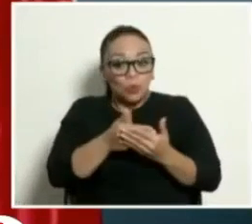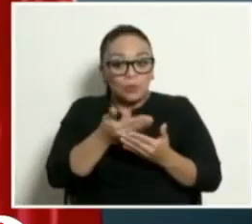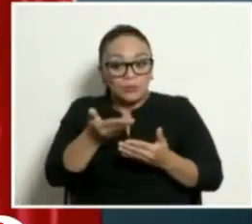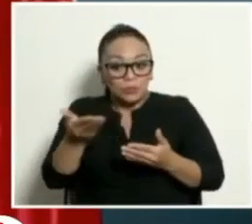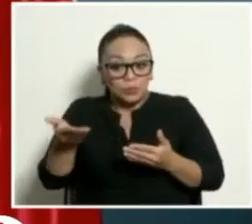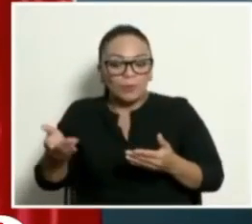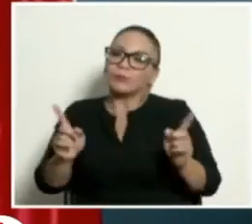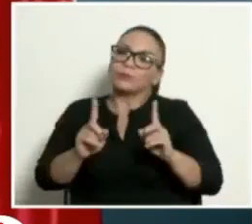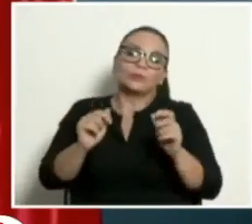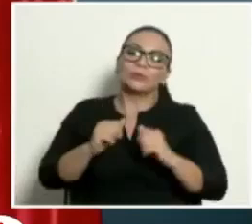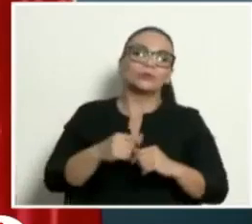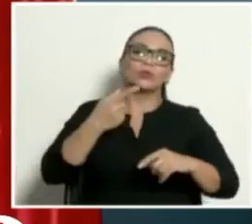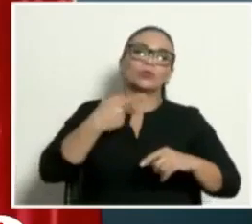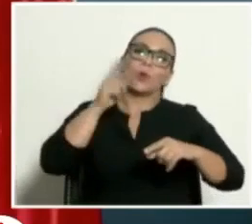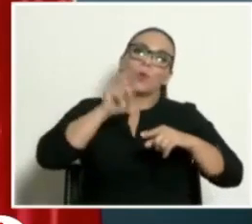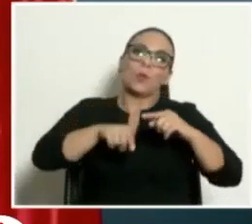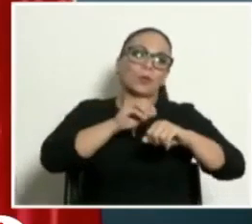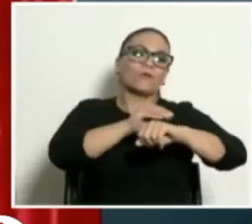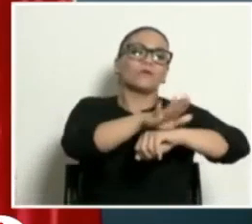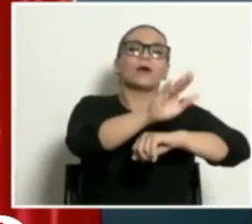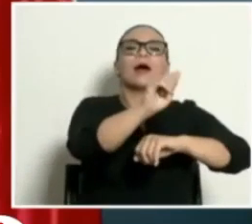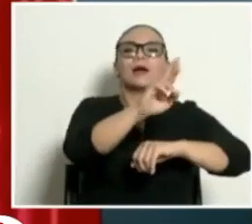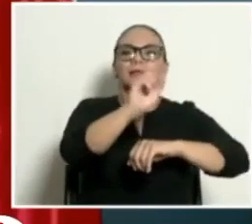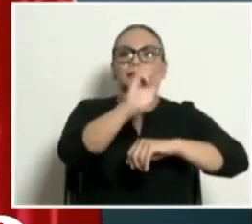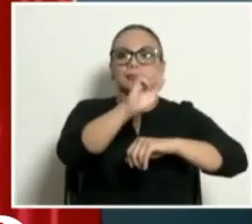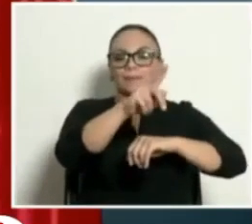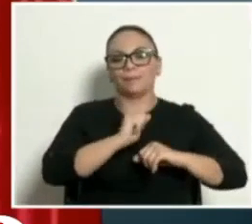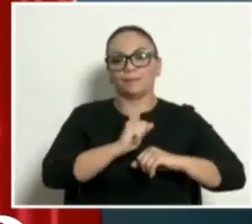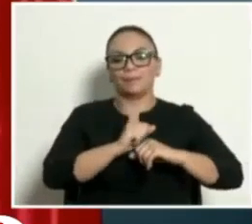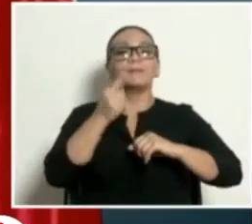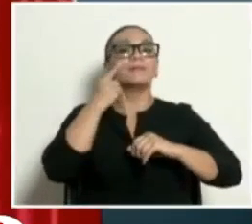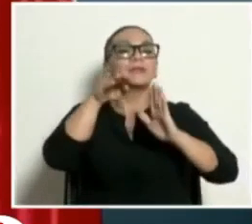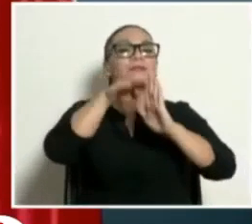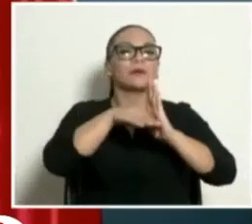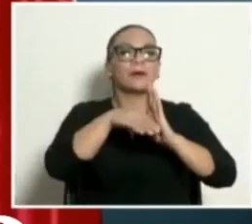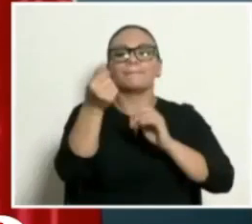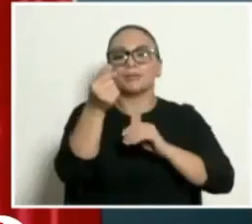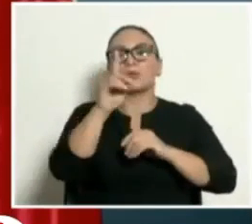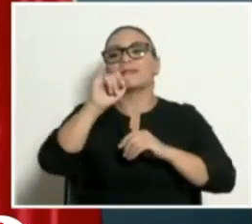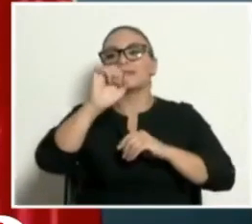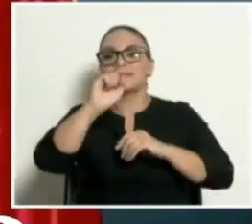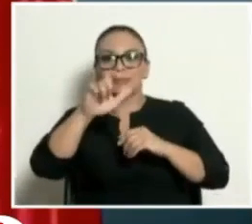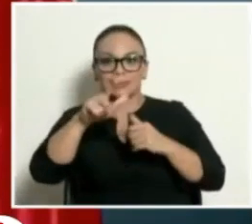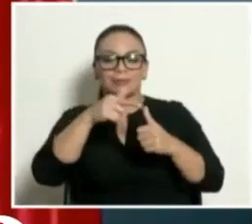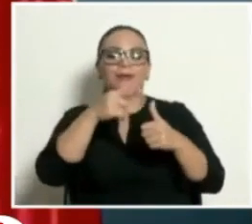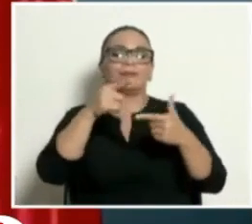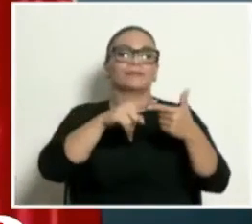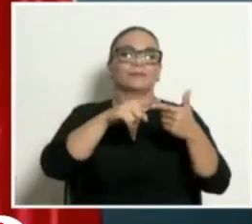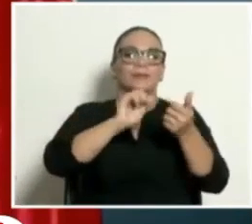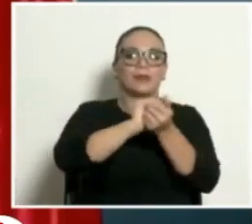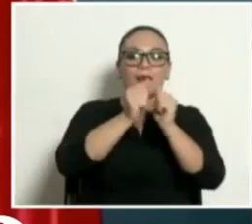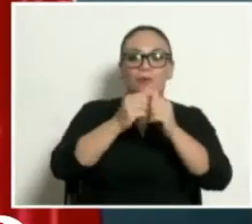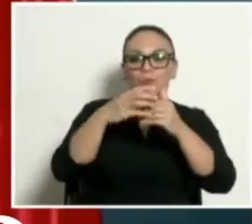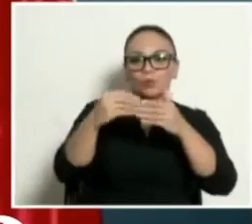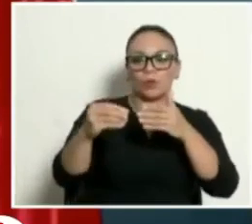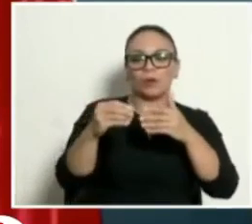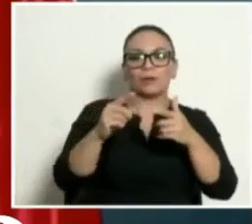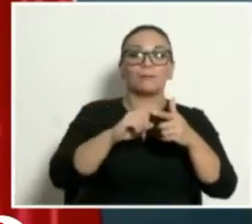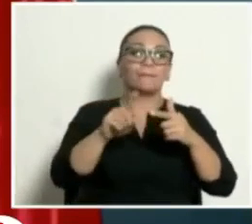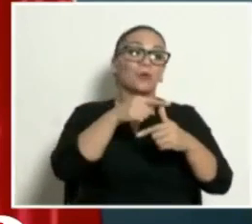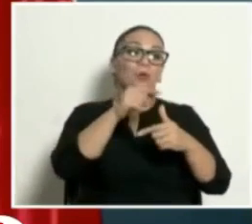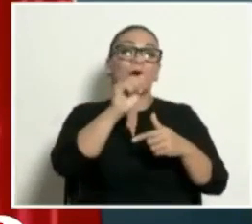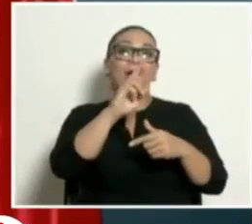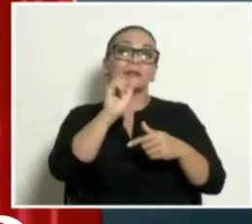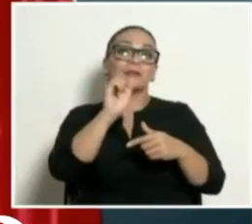Yo no puedo influenciar a ARECEP. Se baja el precio del diésel, baja el tipo de cambio, etc. Y ARECEP dice, los